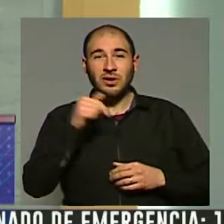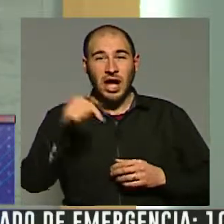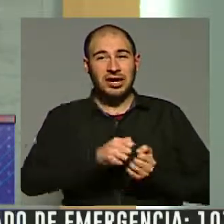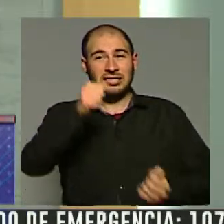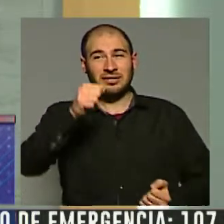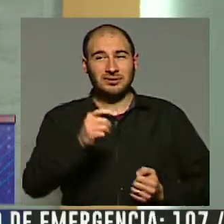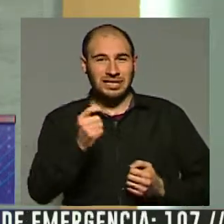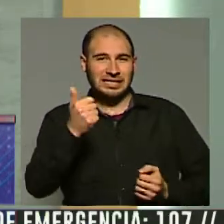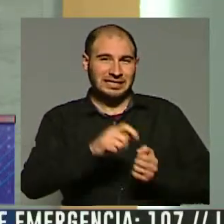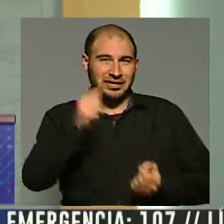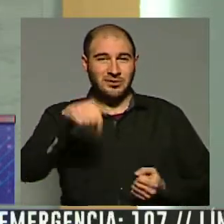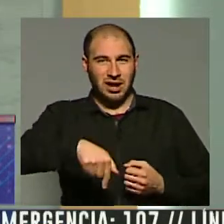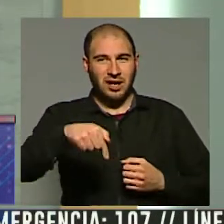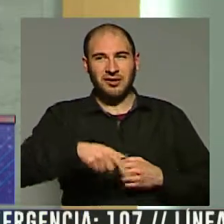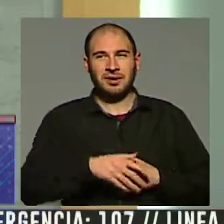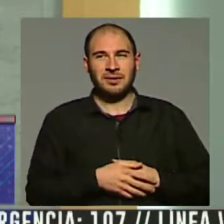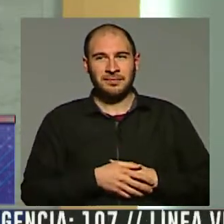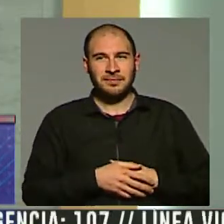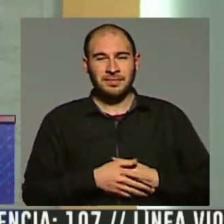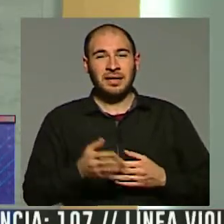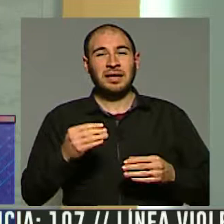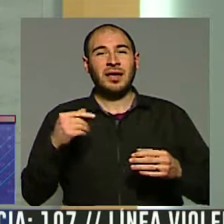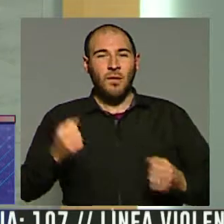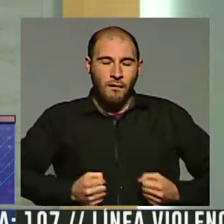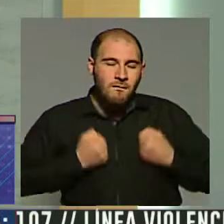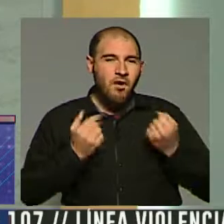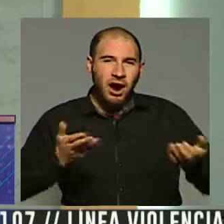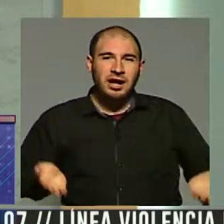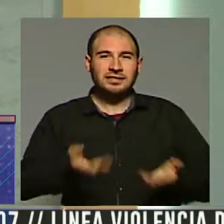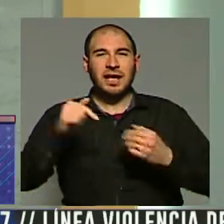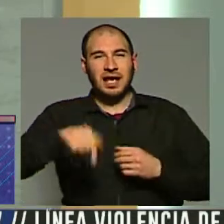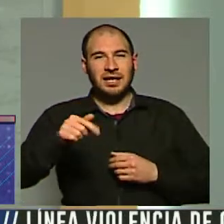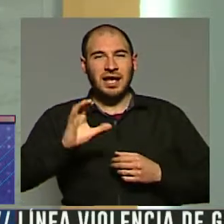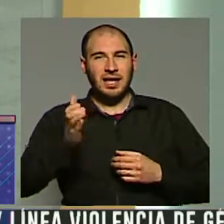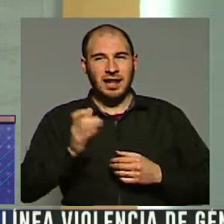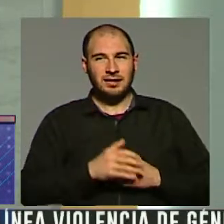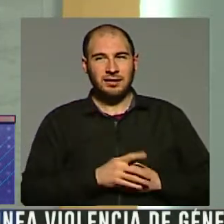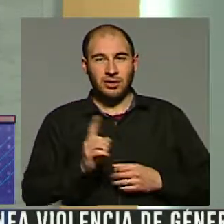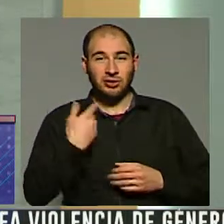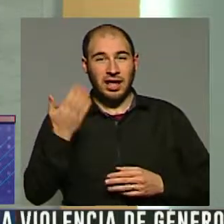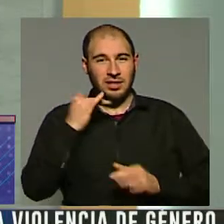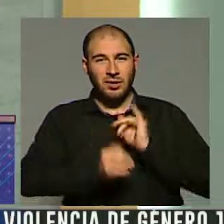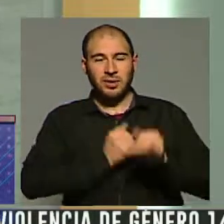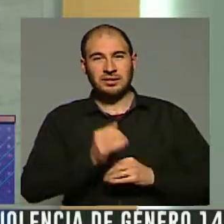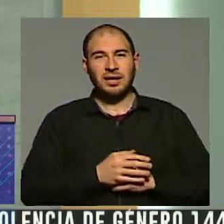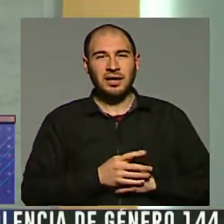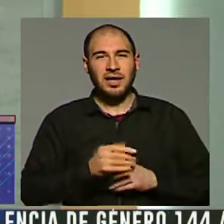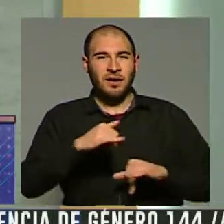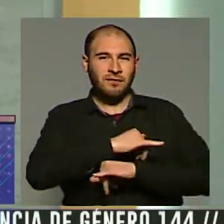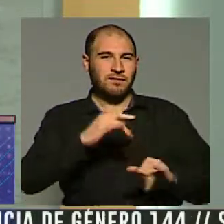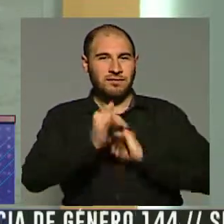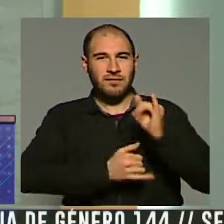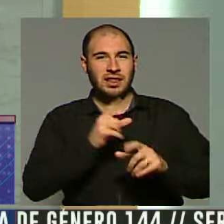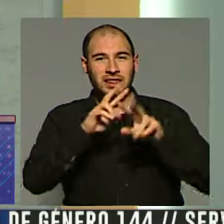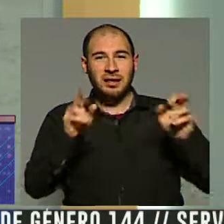recibiendo prácticamente en este preciso momento. Así que le mandamos la fuerza desde aquí, desde el canal. Nosotros lo decíamos recién, tenemos mucha información. El